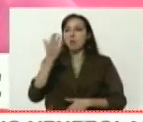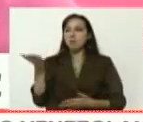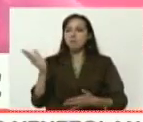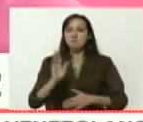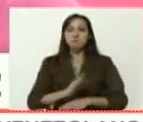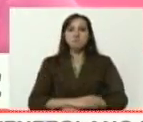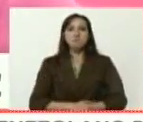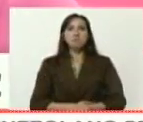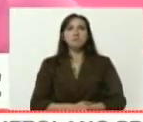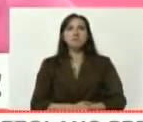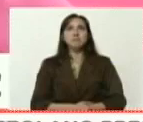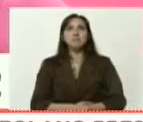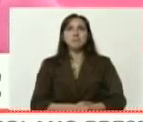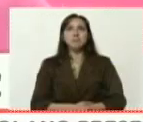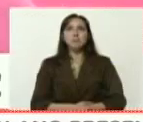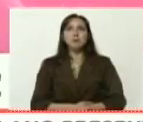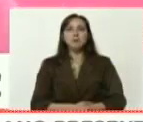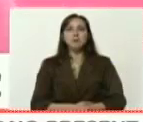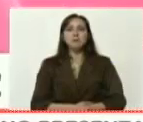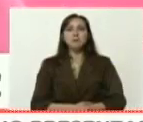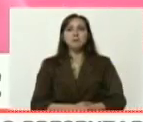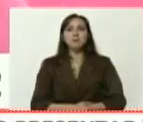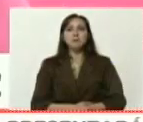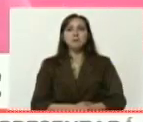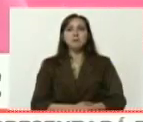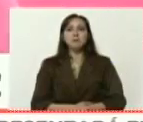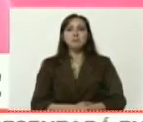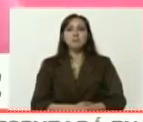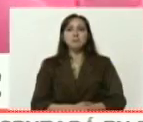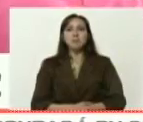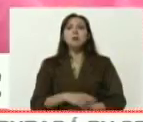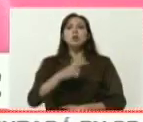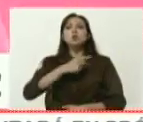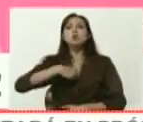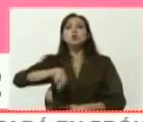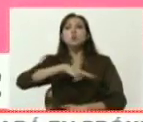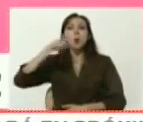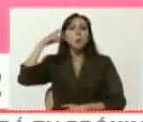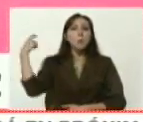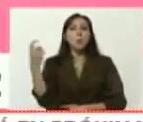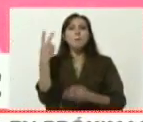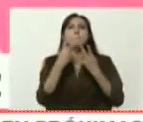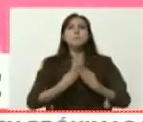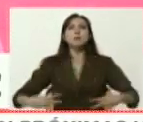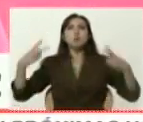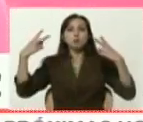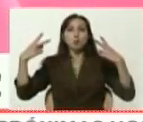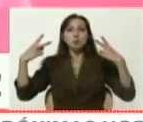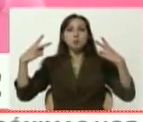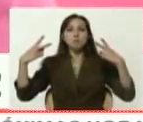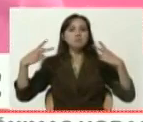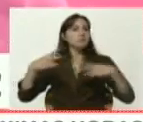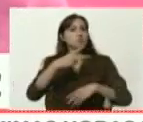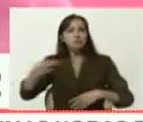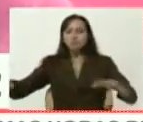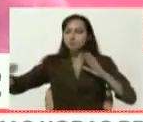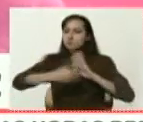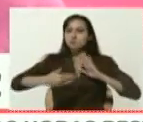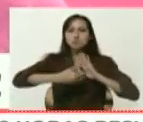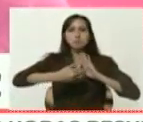Quedará ahogado bajo la victoria de este pueblo que jamás se va a someter. Decía José